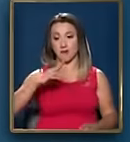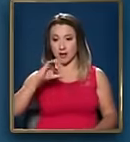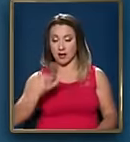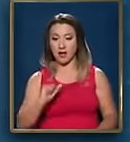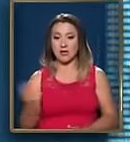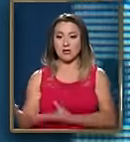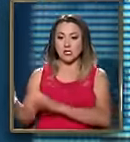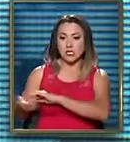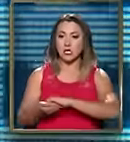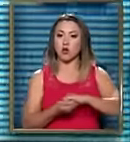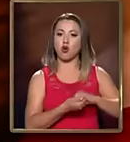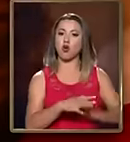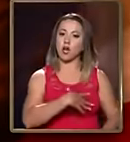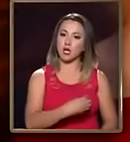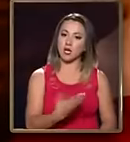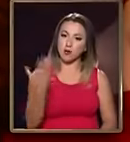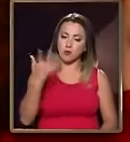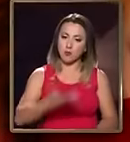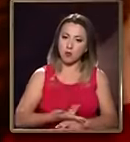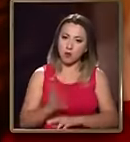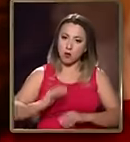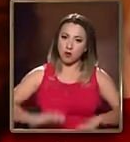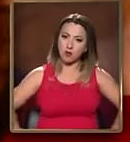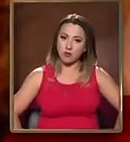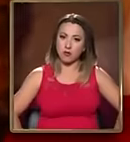llegó con el hijo, weón. Me vaya, oye.